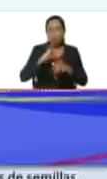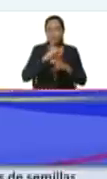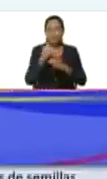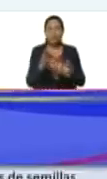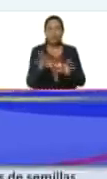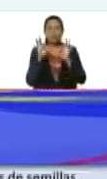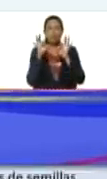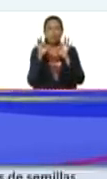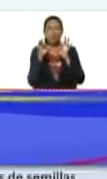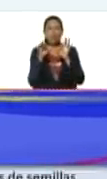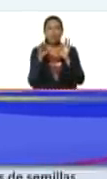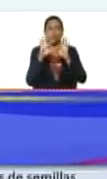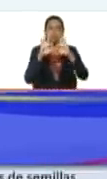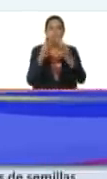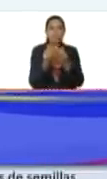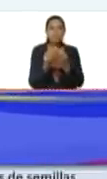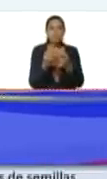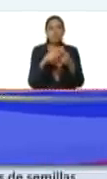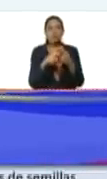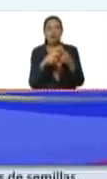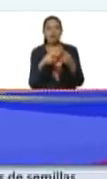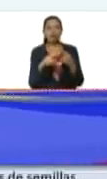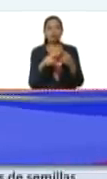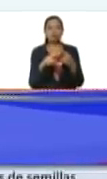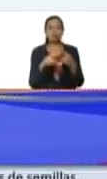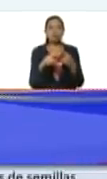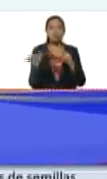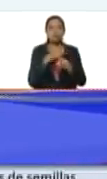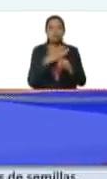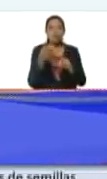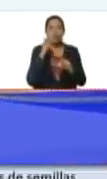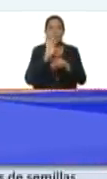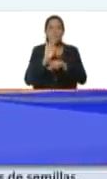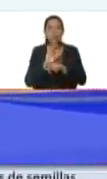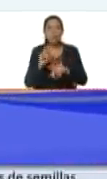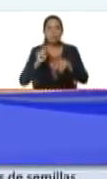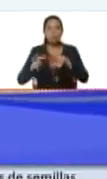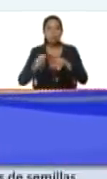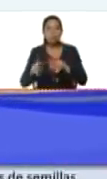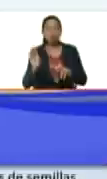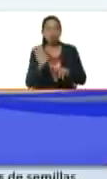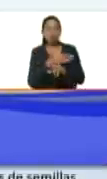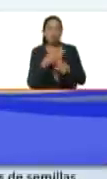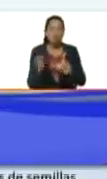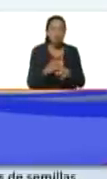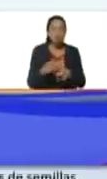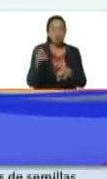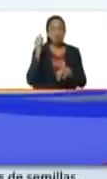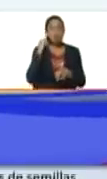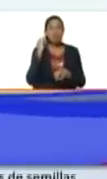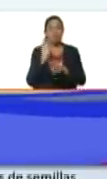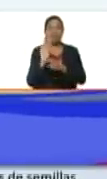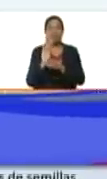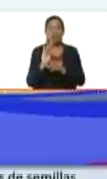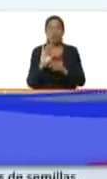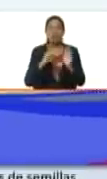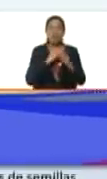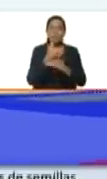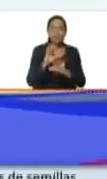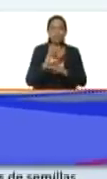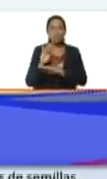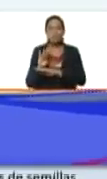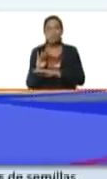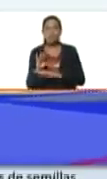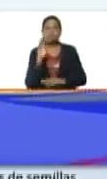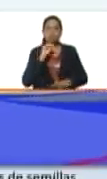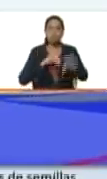en la violencia intrafamiliar, violencia contra las mujeres, violencia contra los niños. El plan de riesgo y de justicia de paz y la